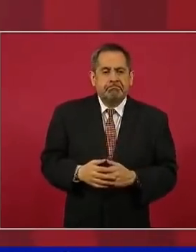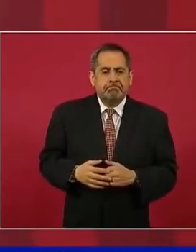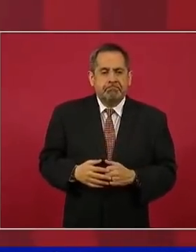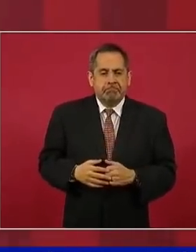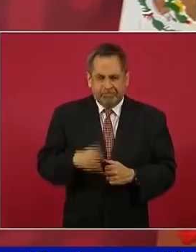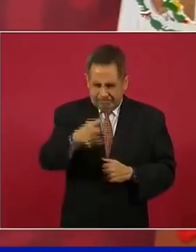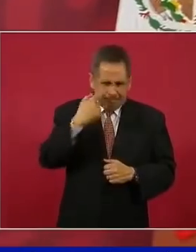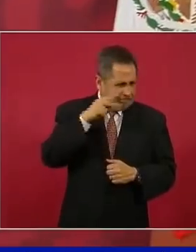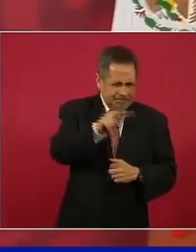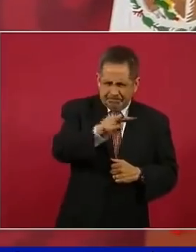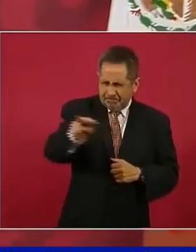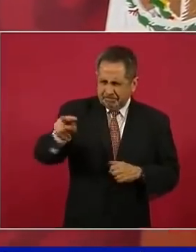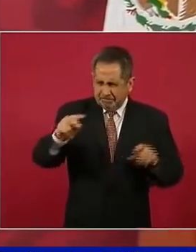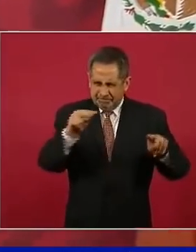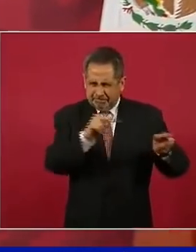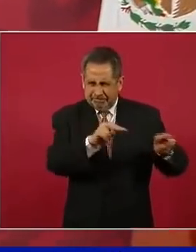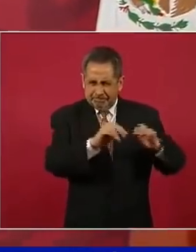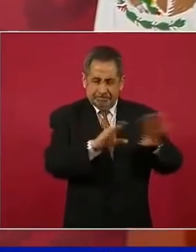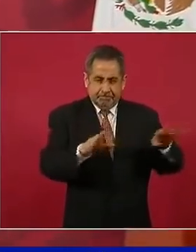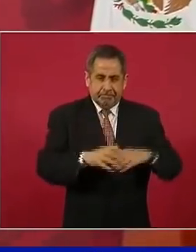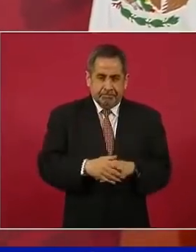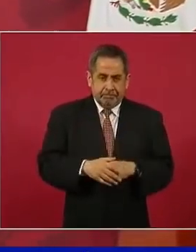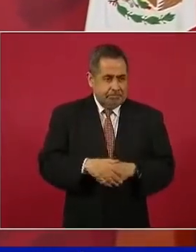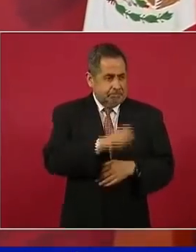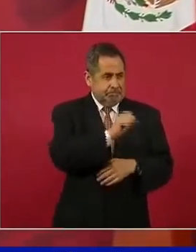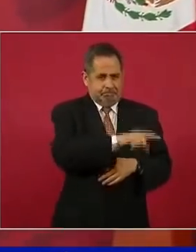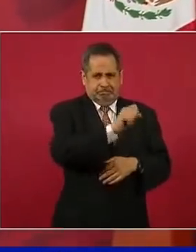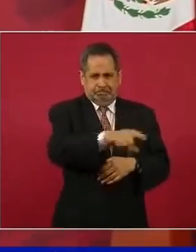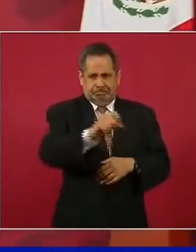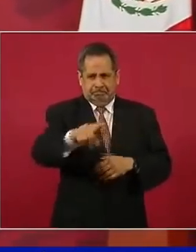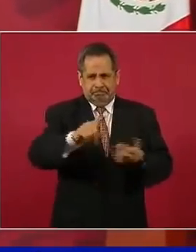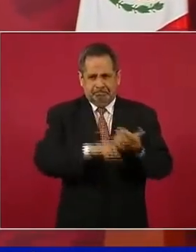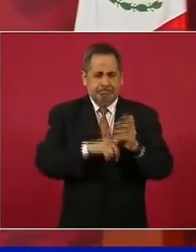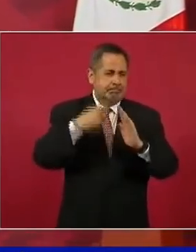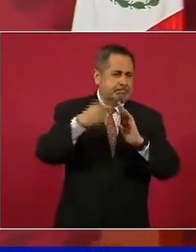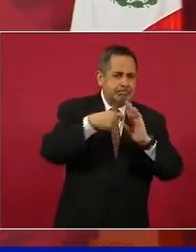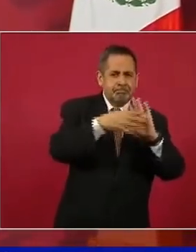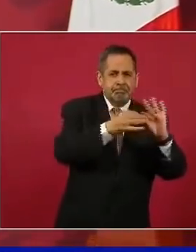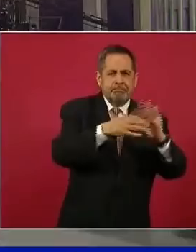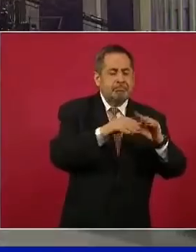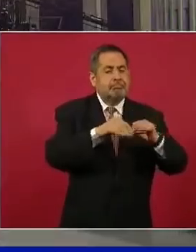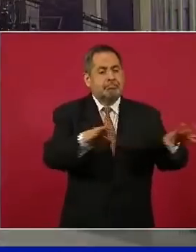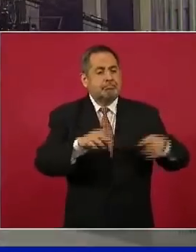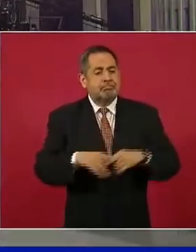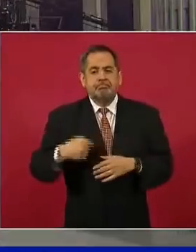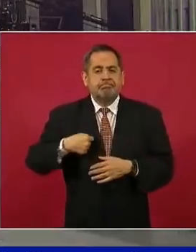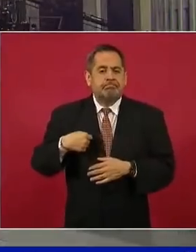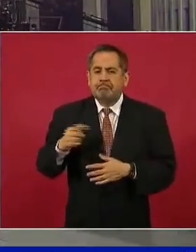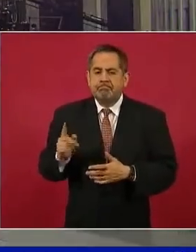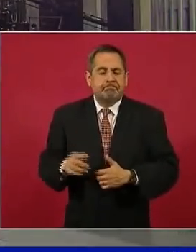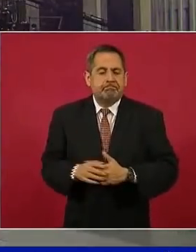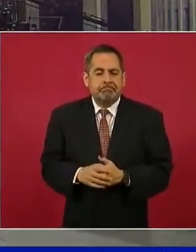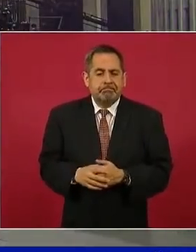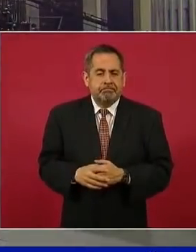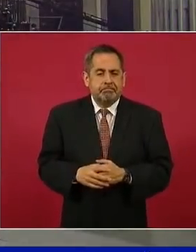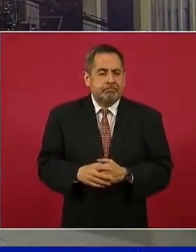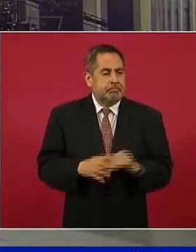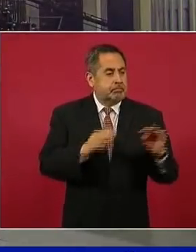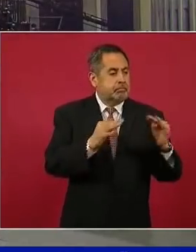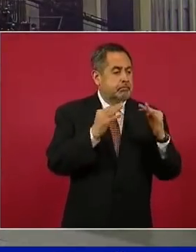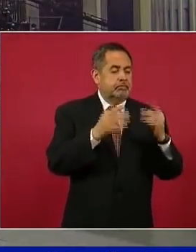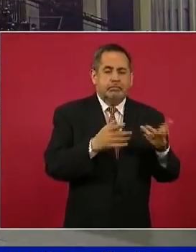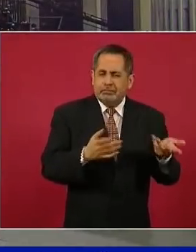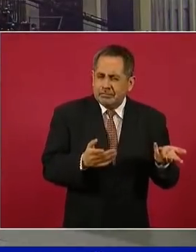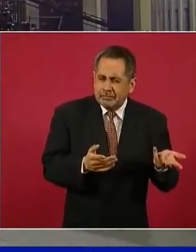Sí, han visto las series, ¿no? En todos los casos, sí, eso es el atractivo. Ese era el atractivo.